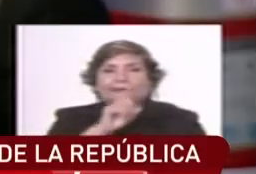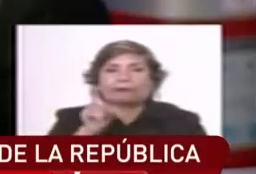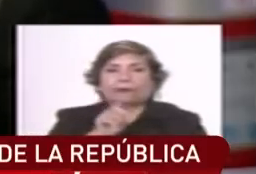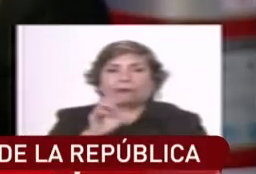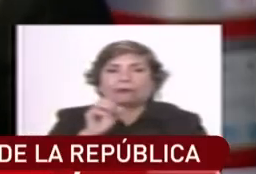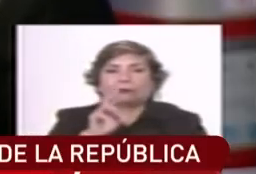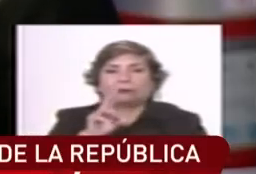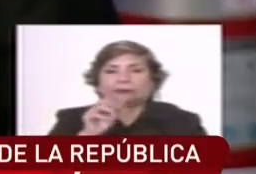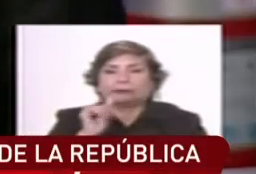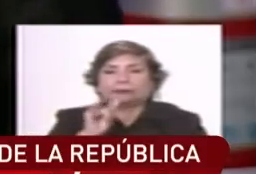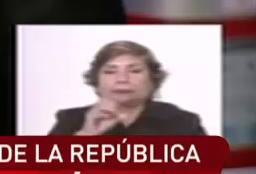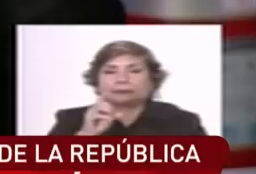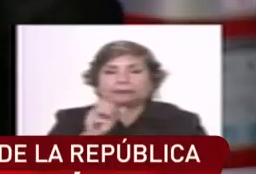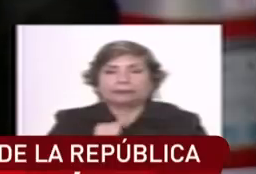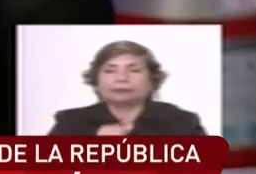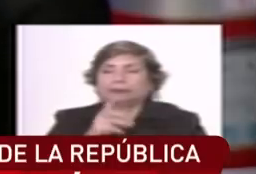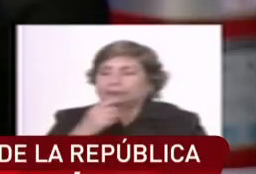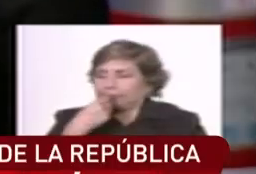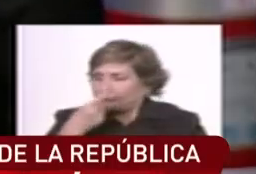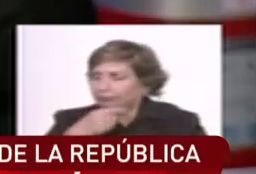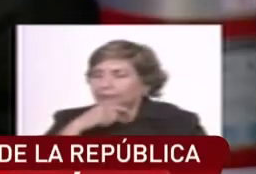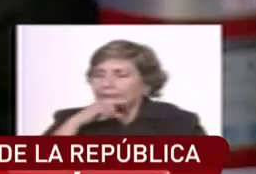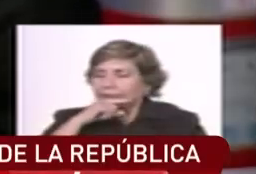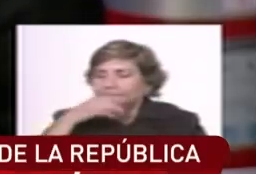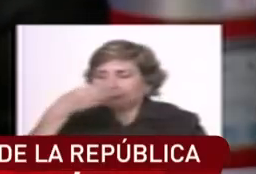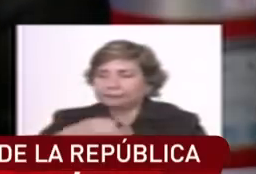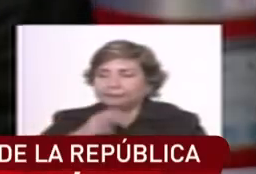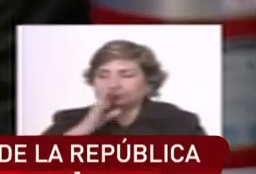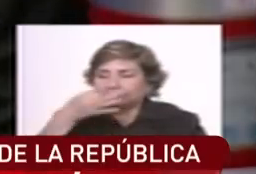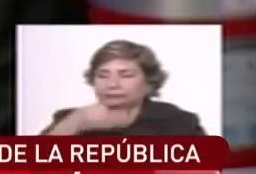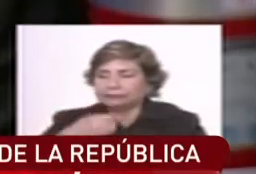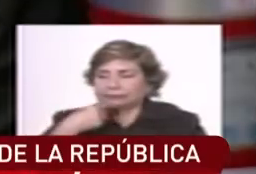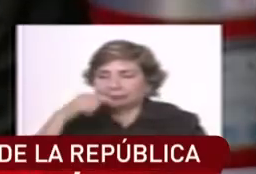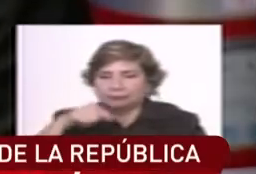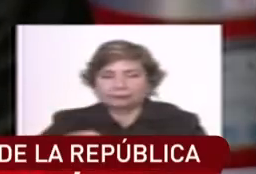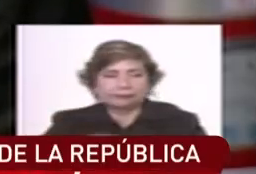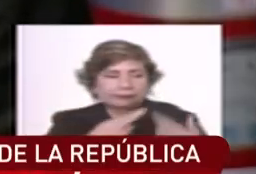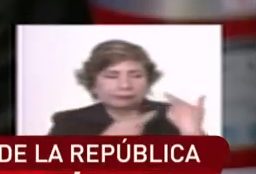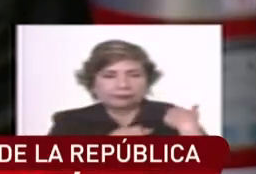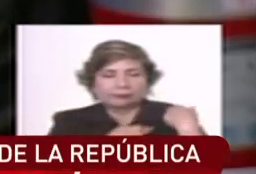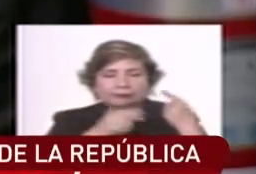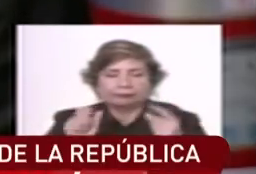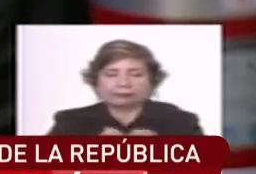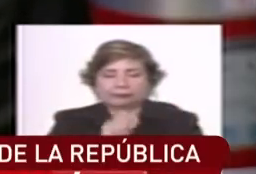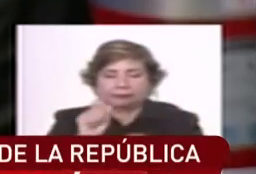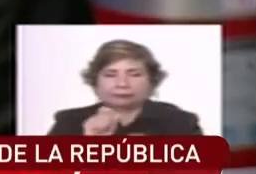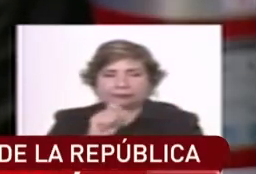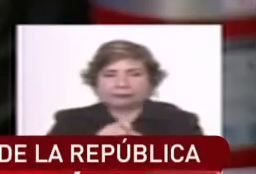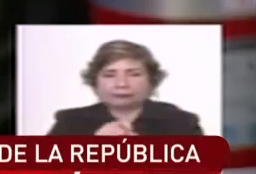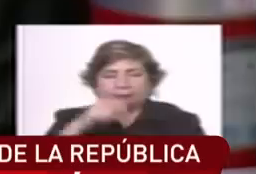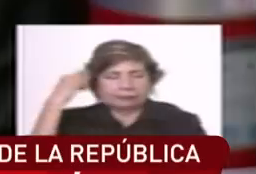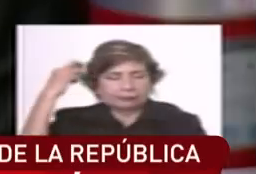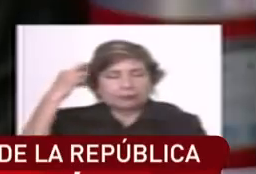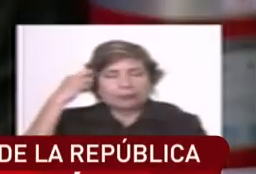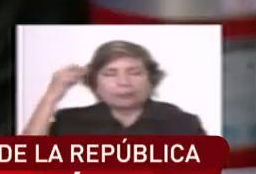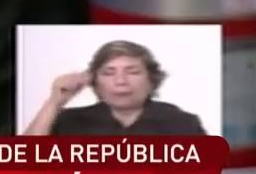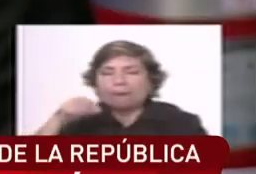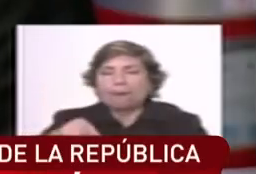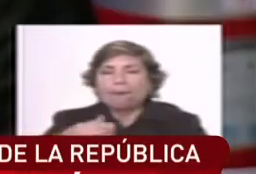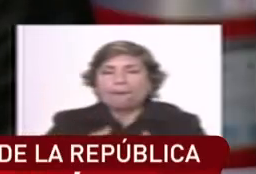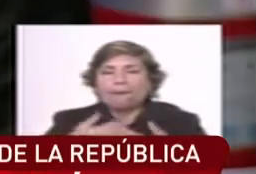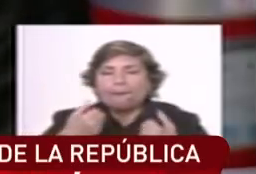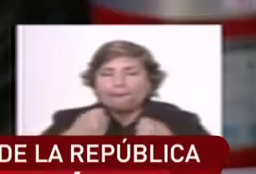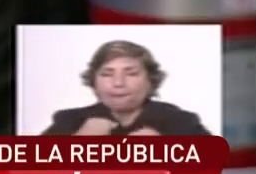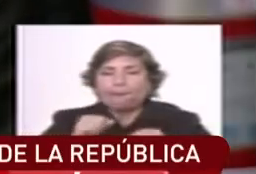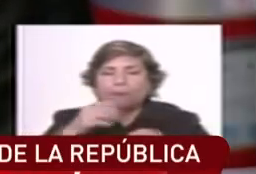Zoraida Ábalos? Seamos sinceros. Esto corresponde a una venganza política. Esto corresponde a la